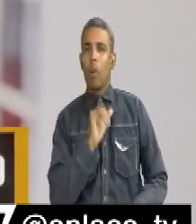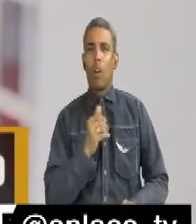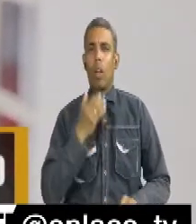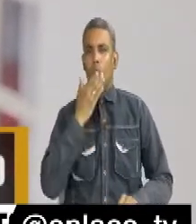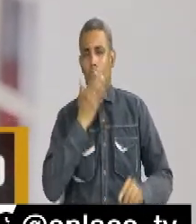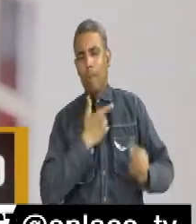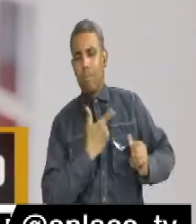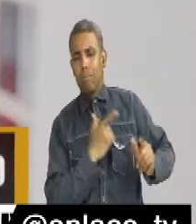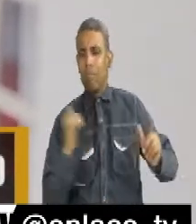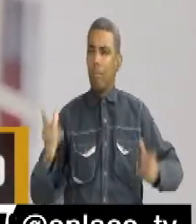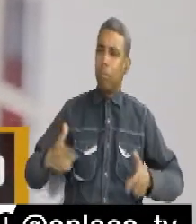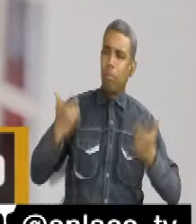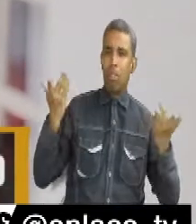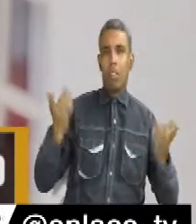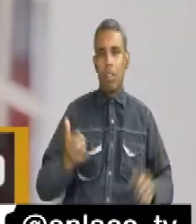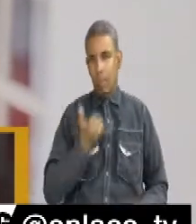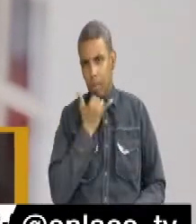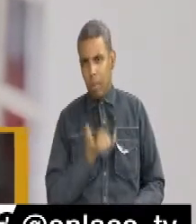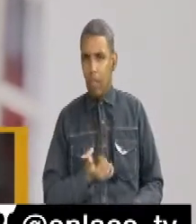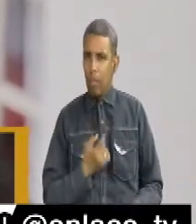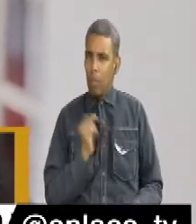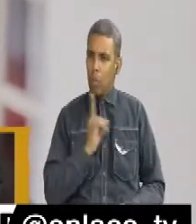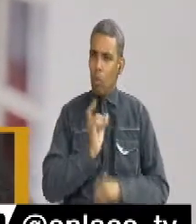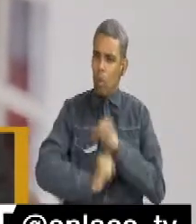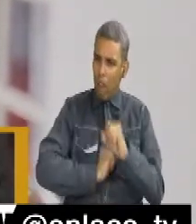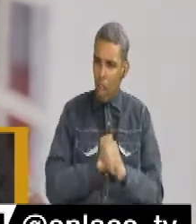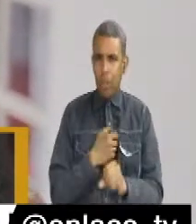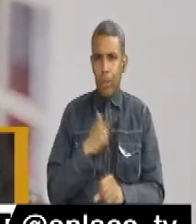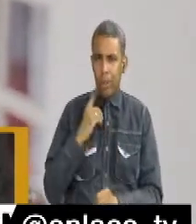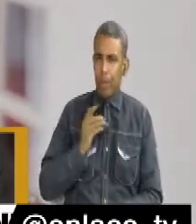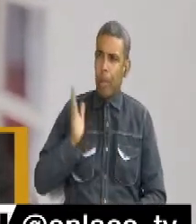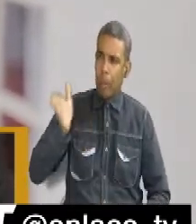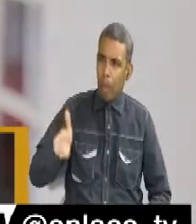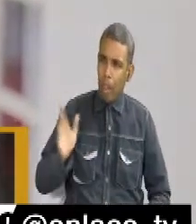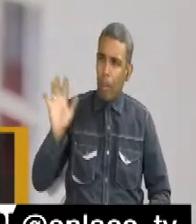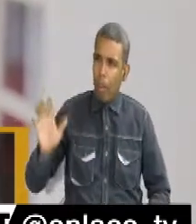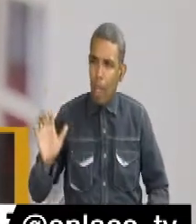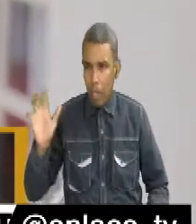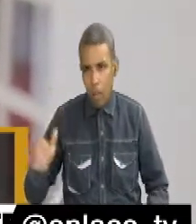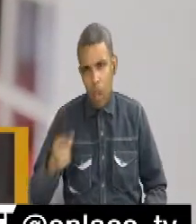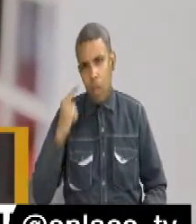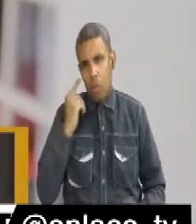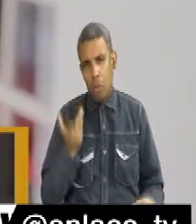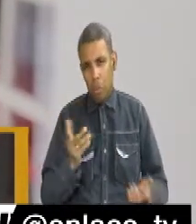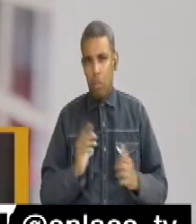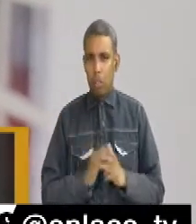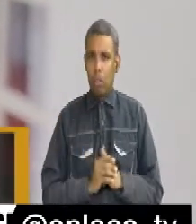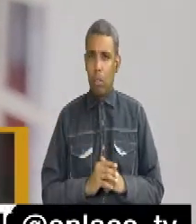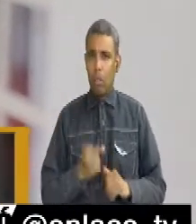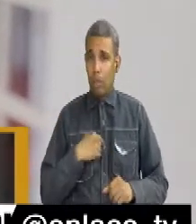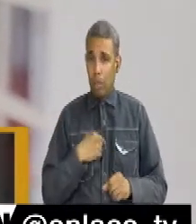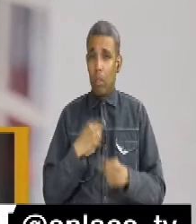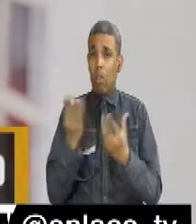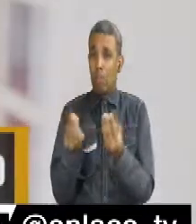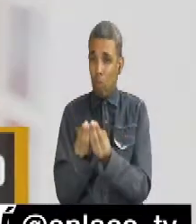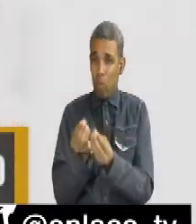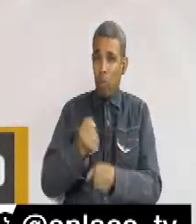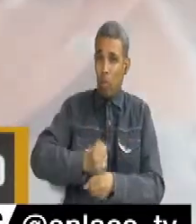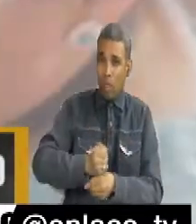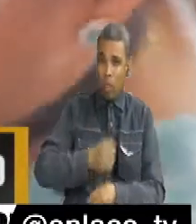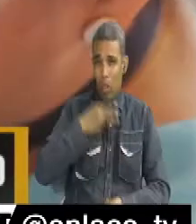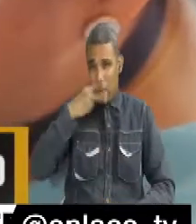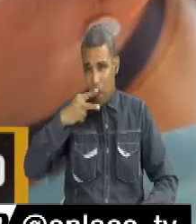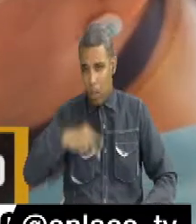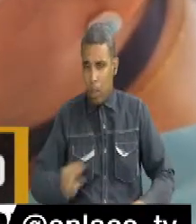así. Y es muy, muy feo, o sea, uno esté delante de sus compañeros de trabajo, familiares, de mis hijos.